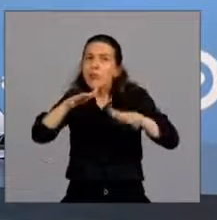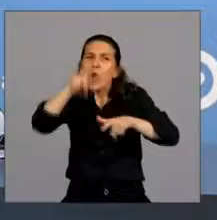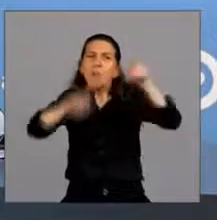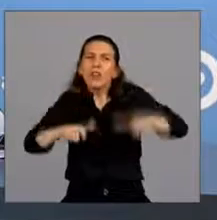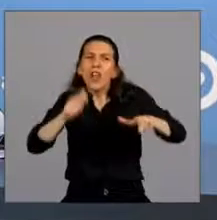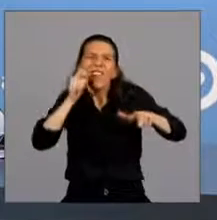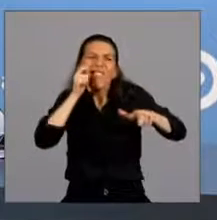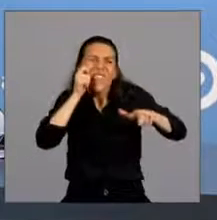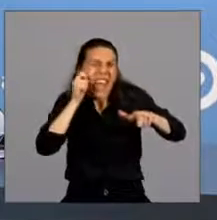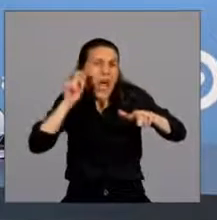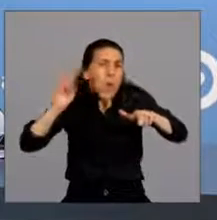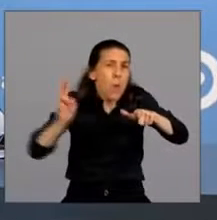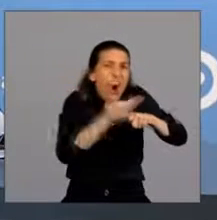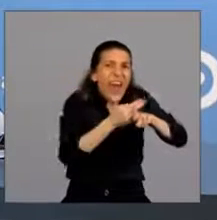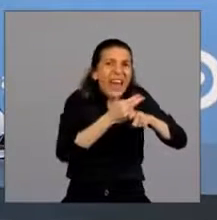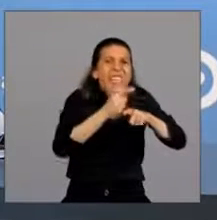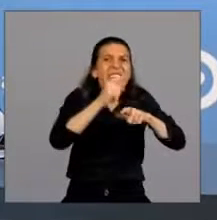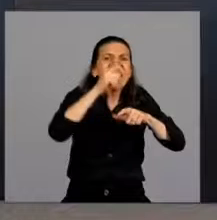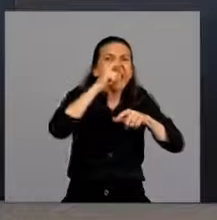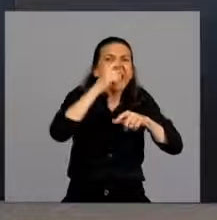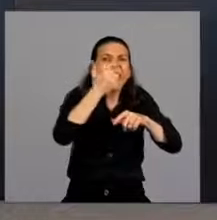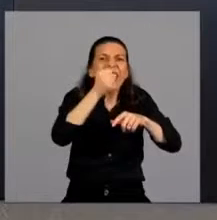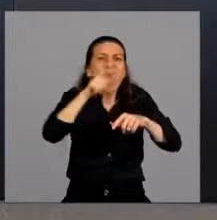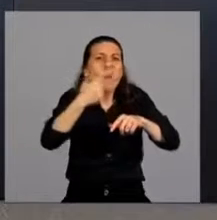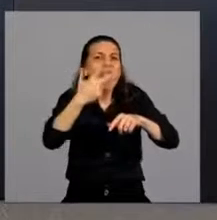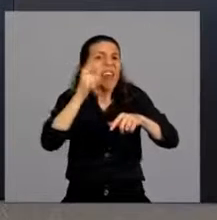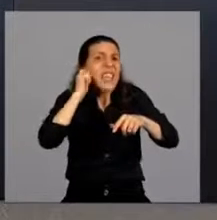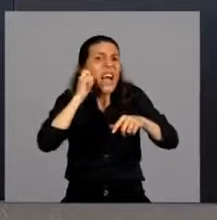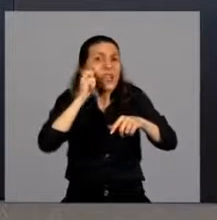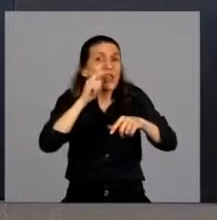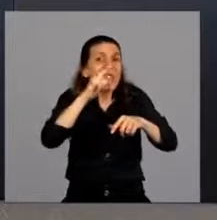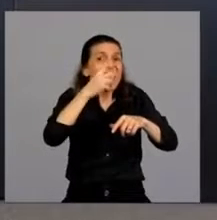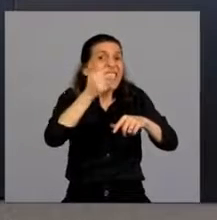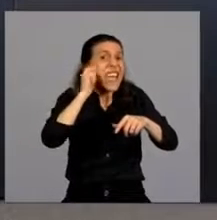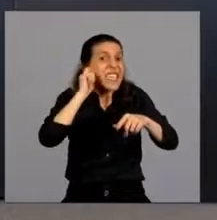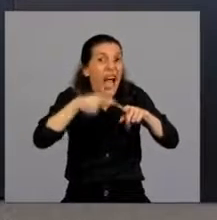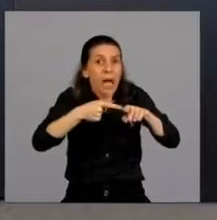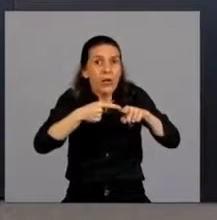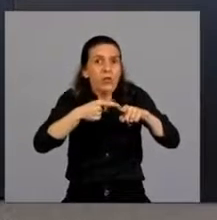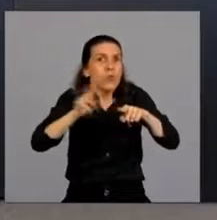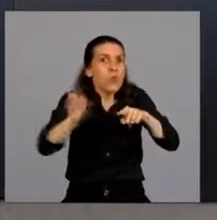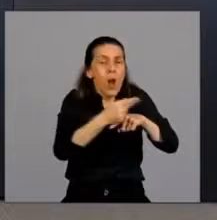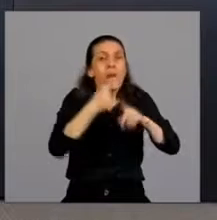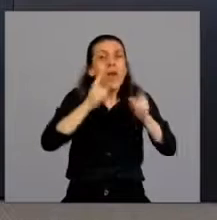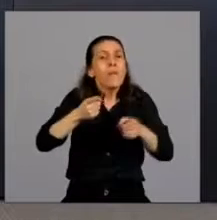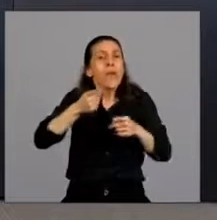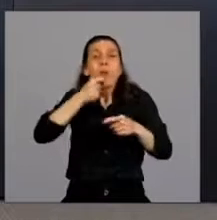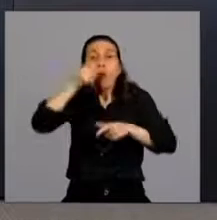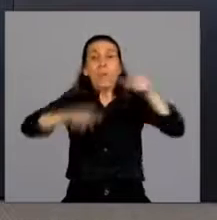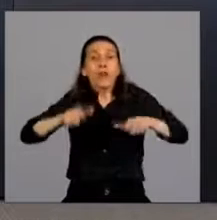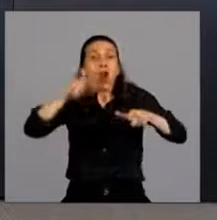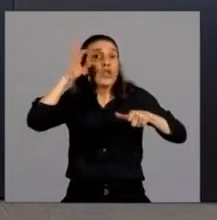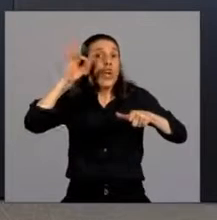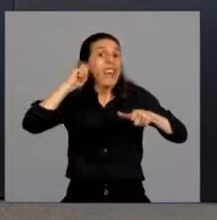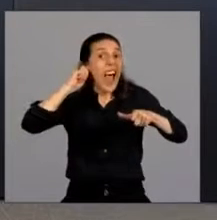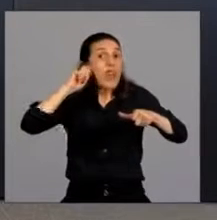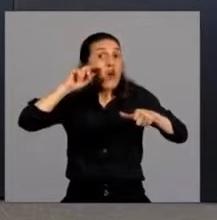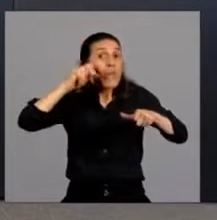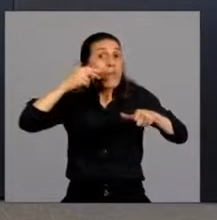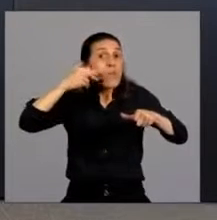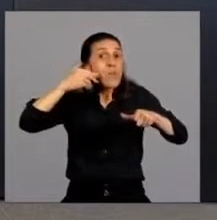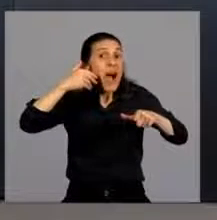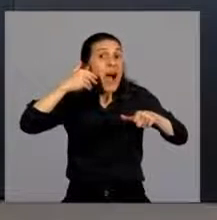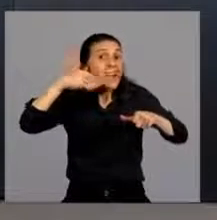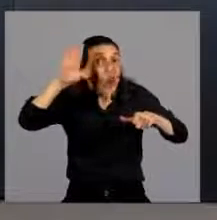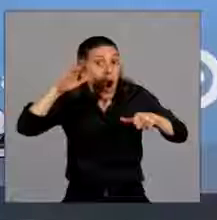en la ciudad es de 76,3 años. Y de los mayores de 80 que se contagian, casi 1 de cada 4